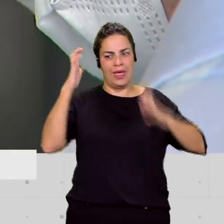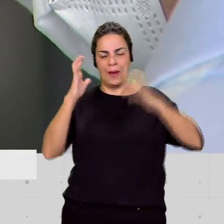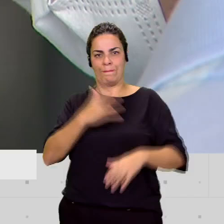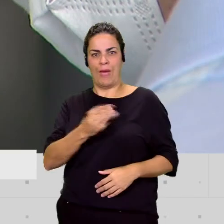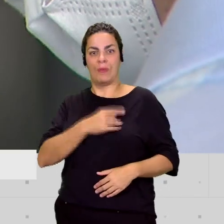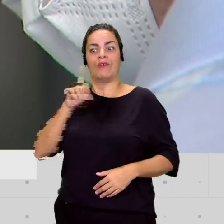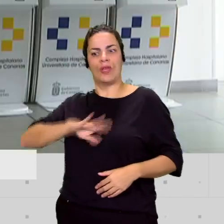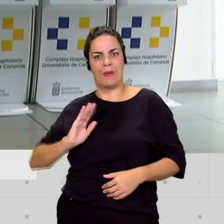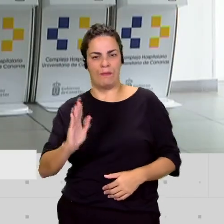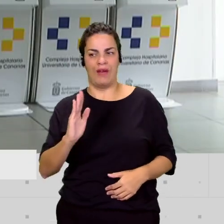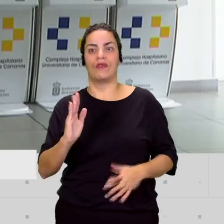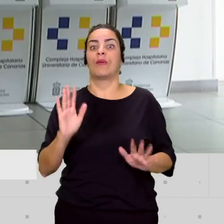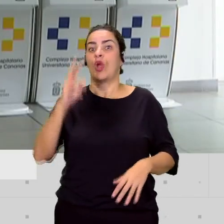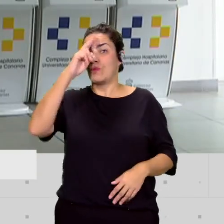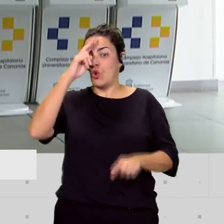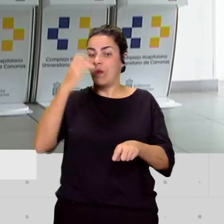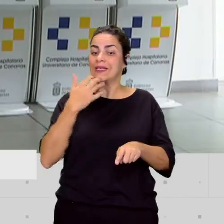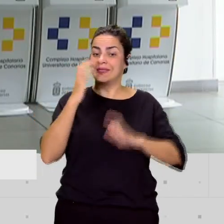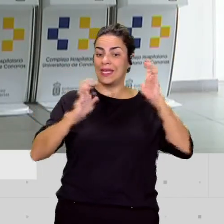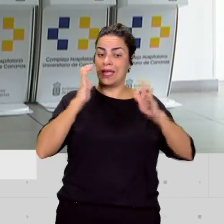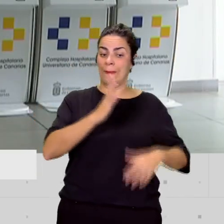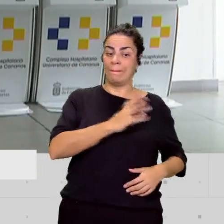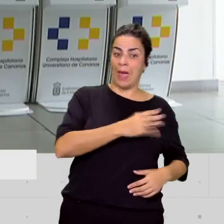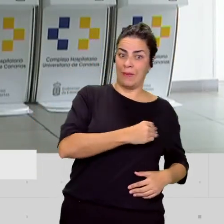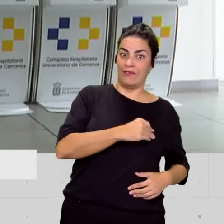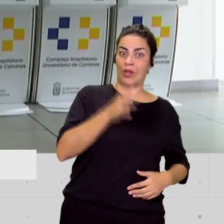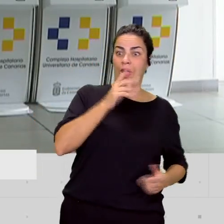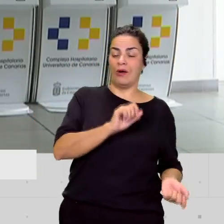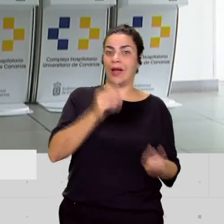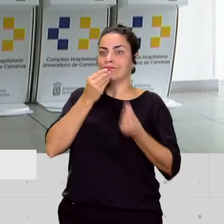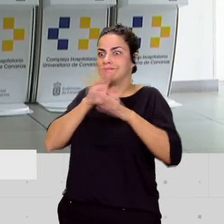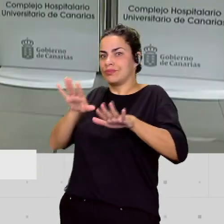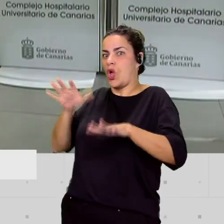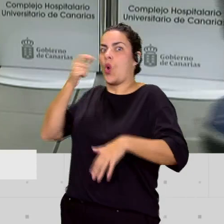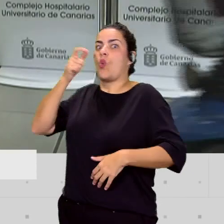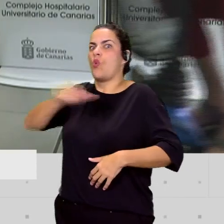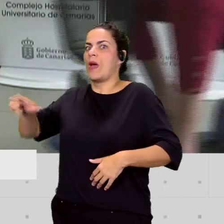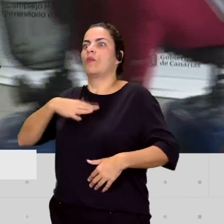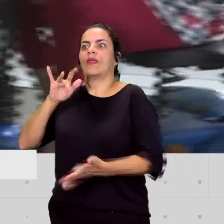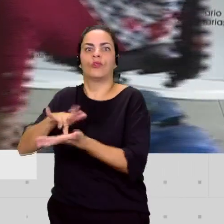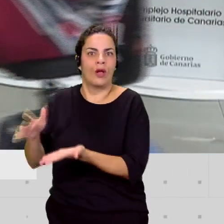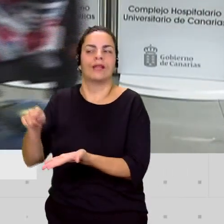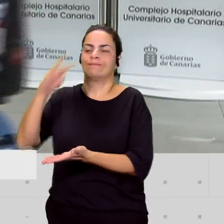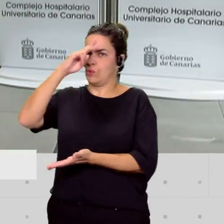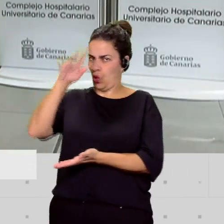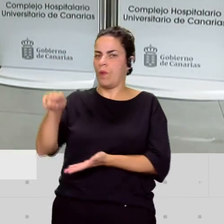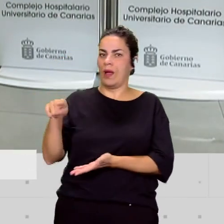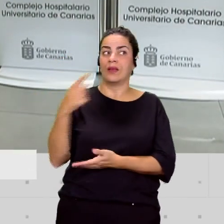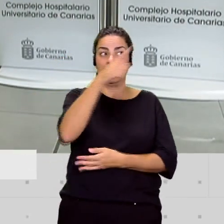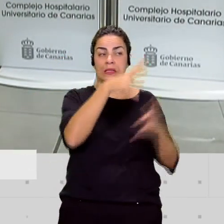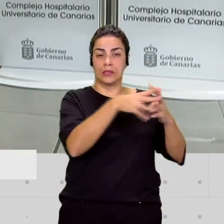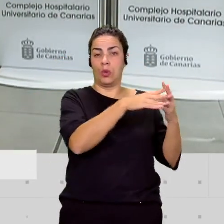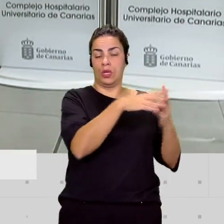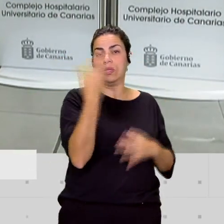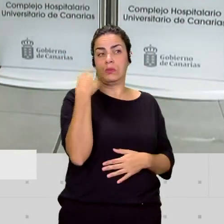el riesgo de salto de mamíferos a humanos. En Estados Unidos se ha dado una defunción recientemente por